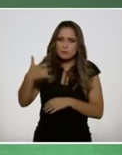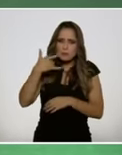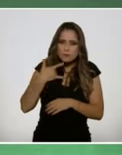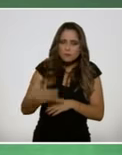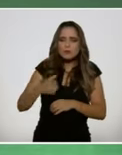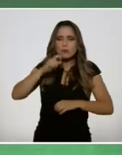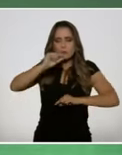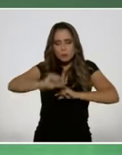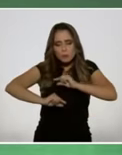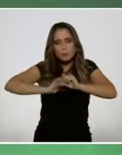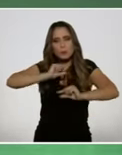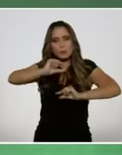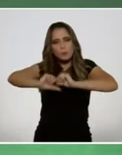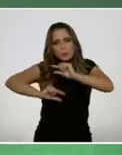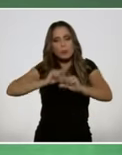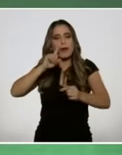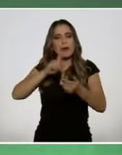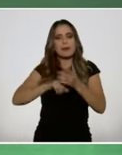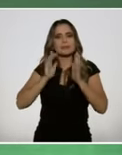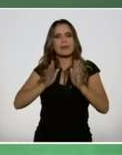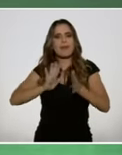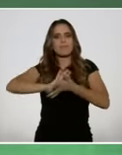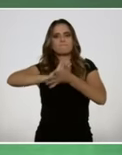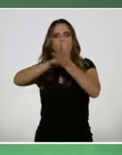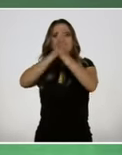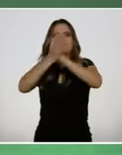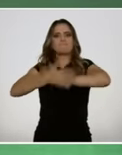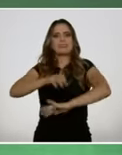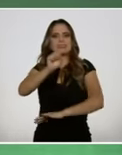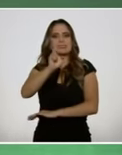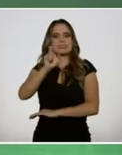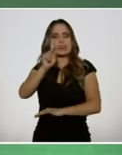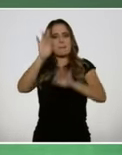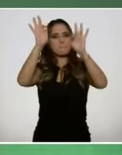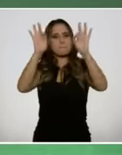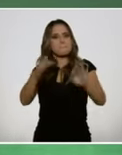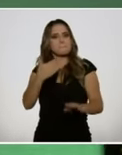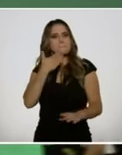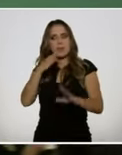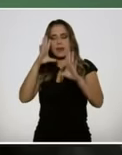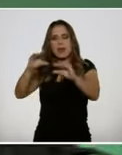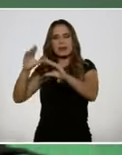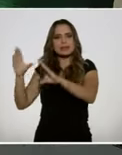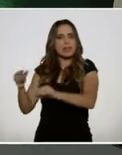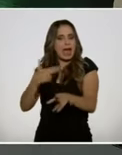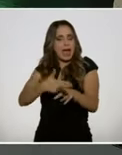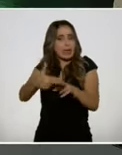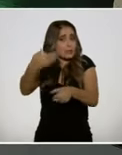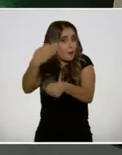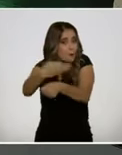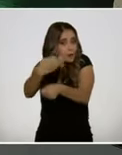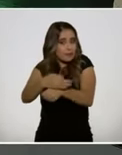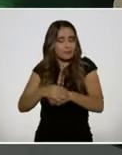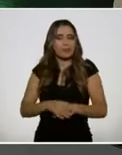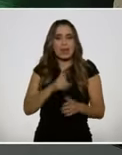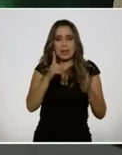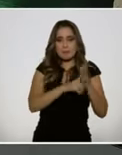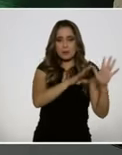se fue articulando el aparato educativo con que cuenta actualmente el país. En el periodo de